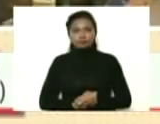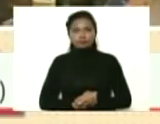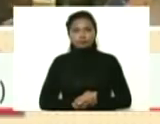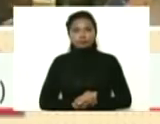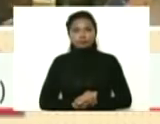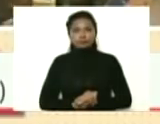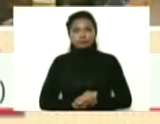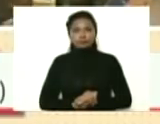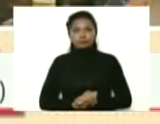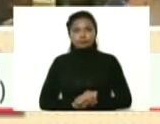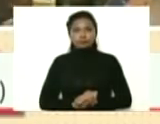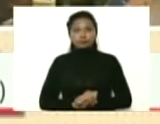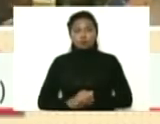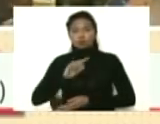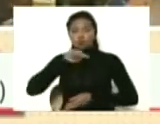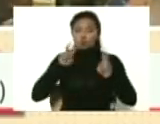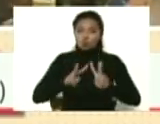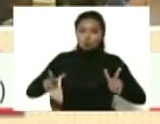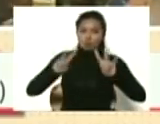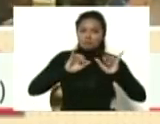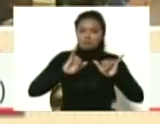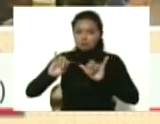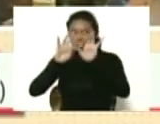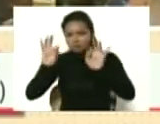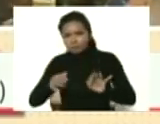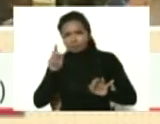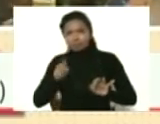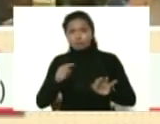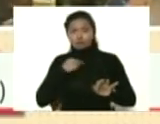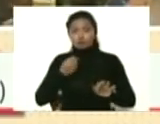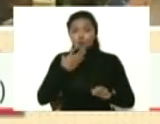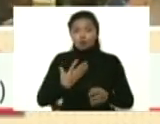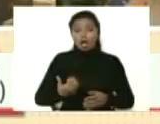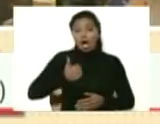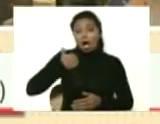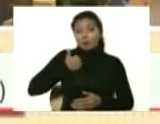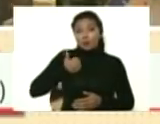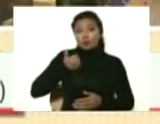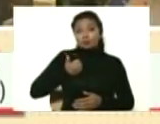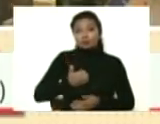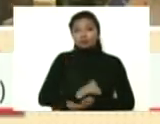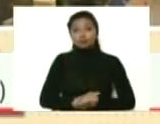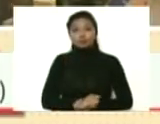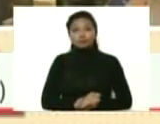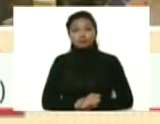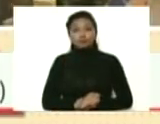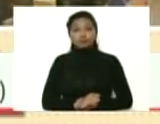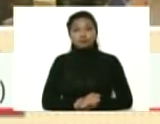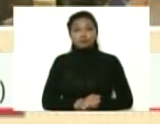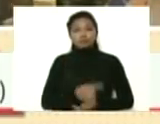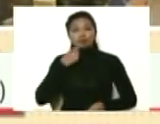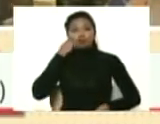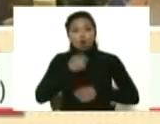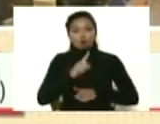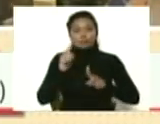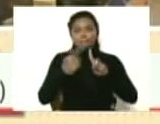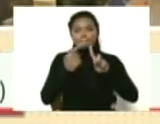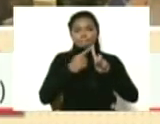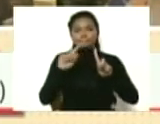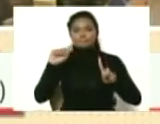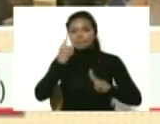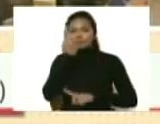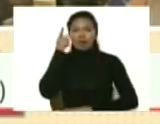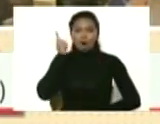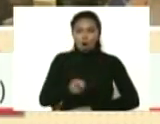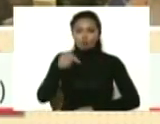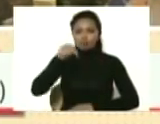como son nuestros valores. Bueno, yo voy a aprovechar para dar una orden, primera orden, del día